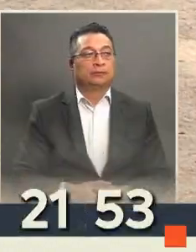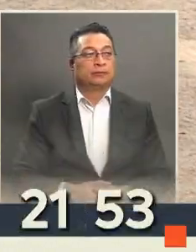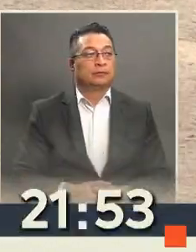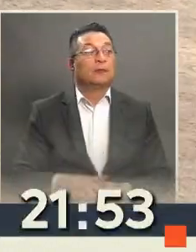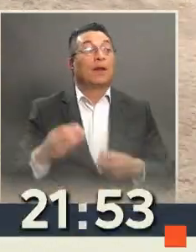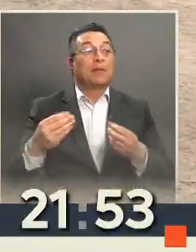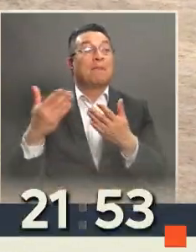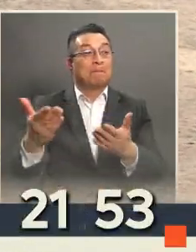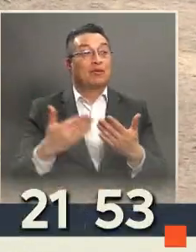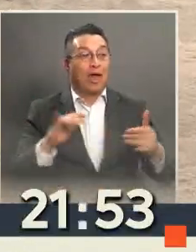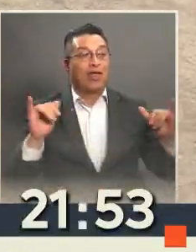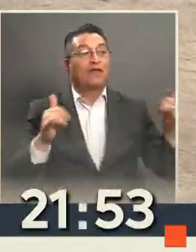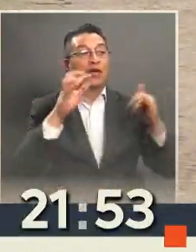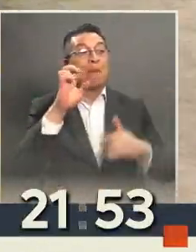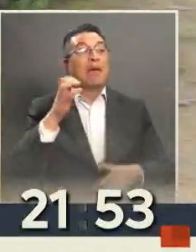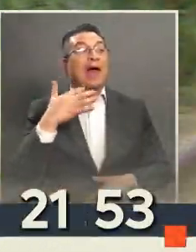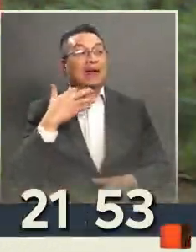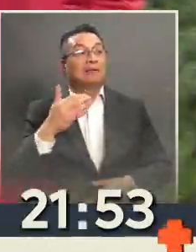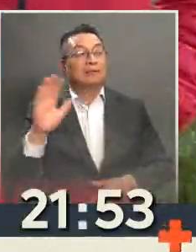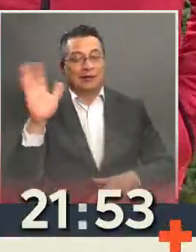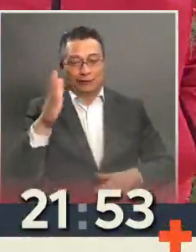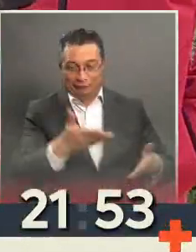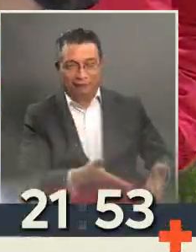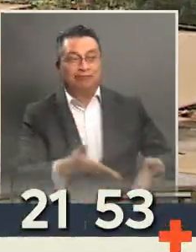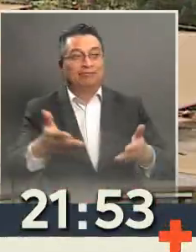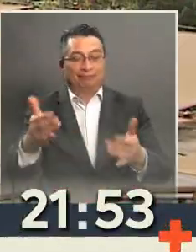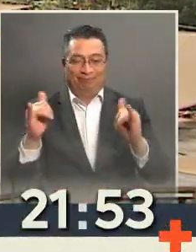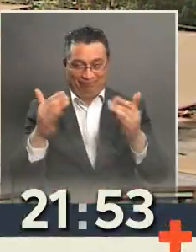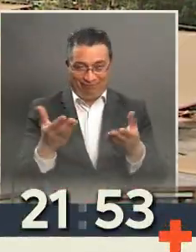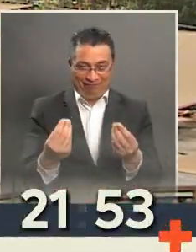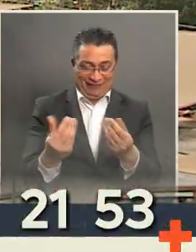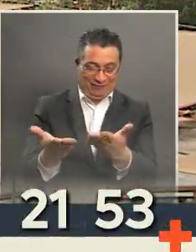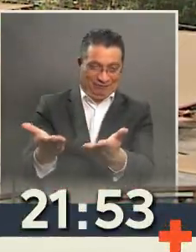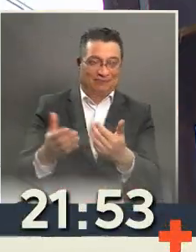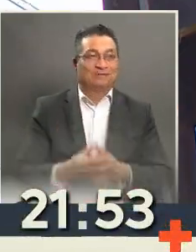disfrutar el parque. Adiós, aventureros, que les vaya bien.